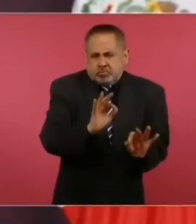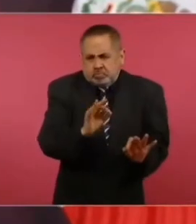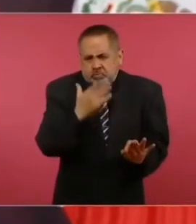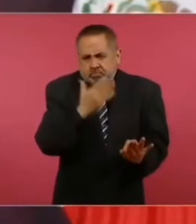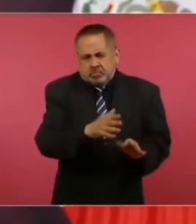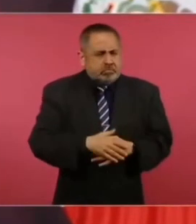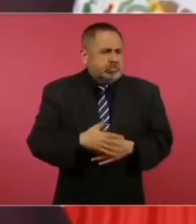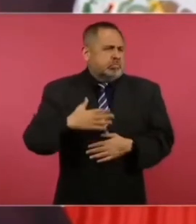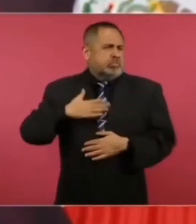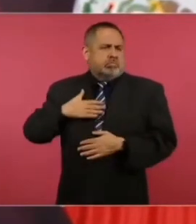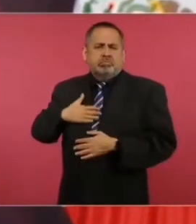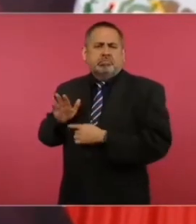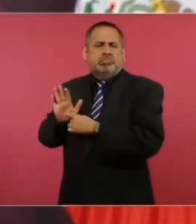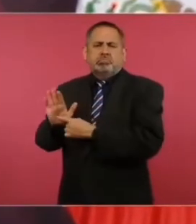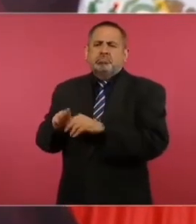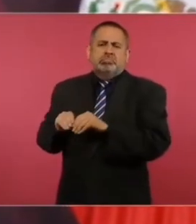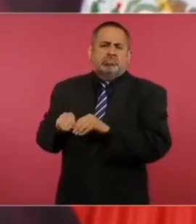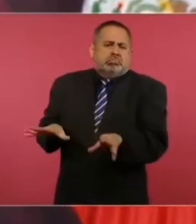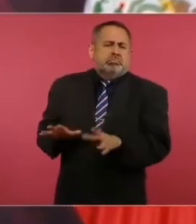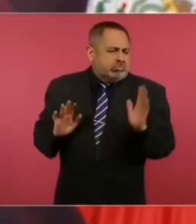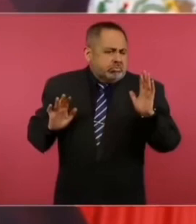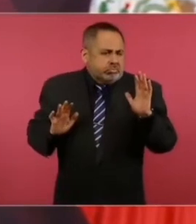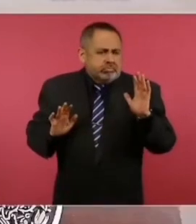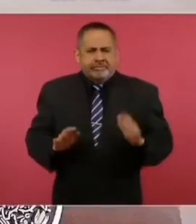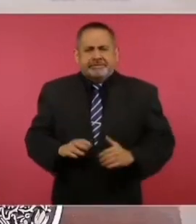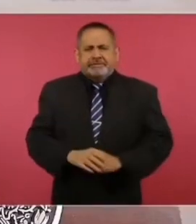y ya con esto nosotros